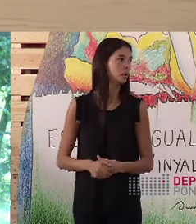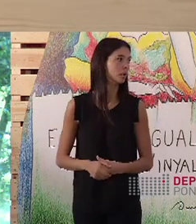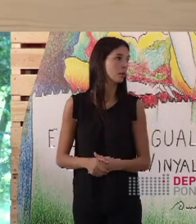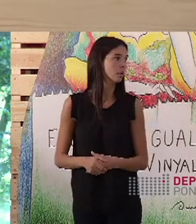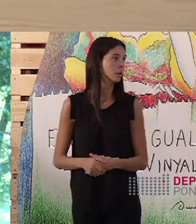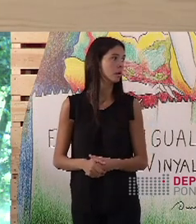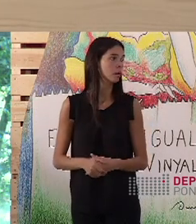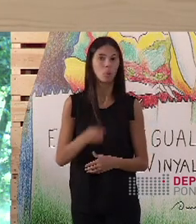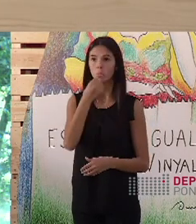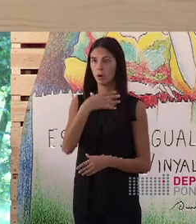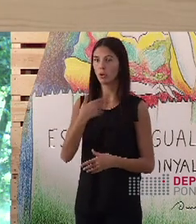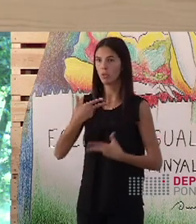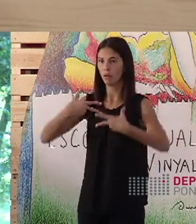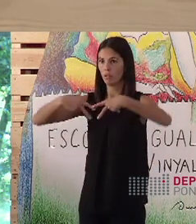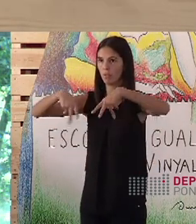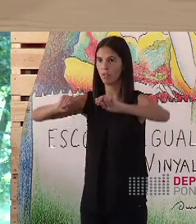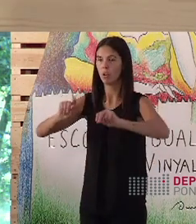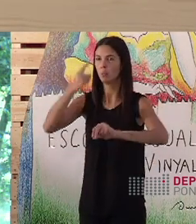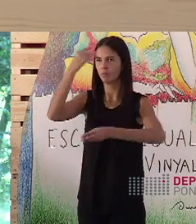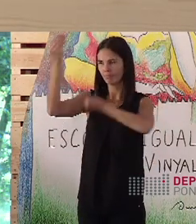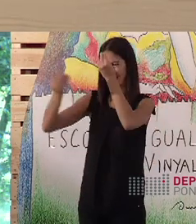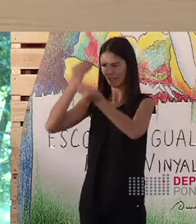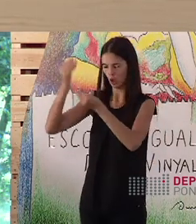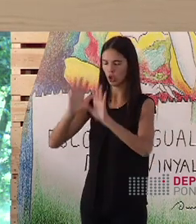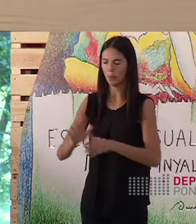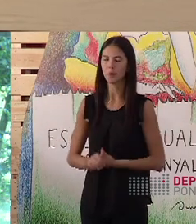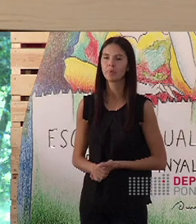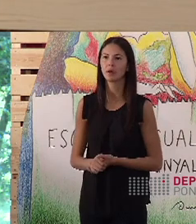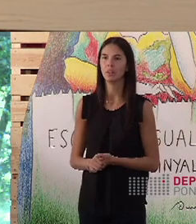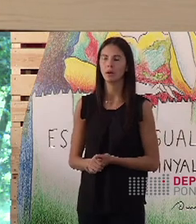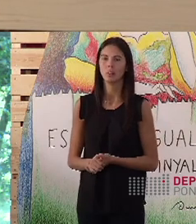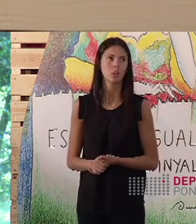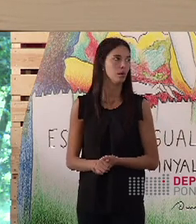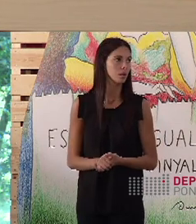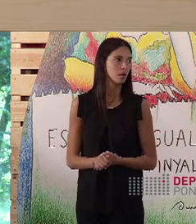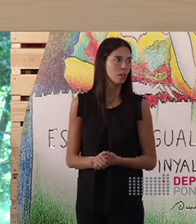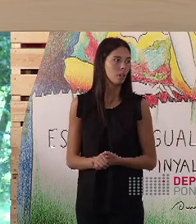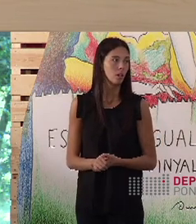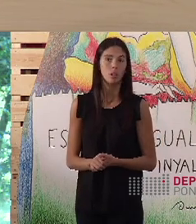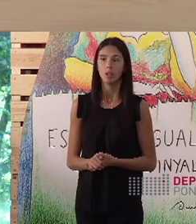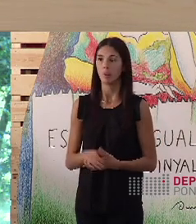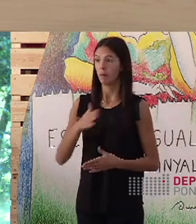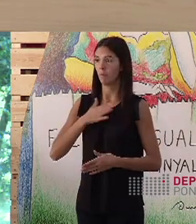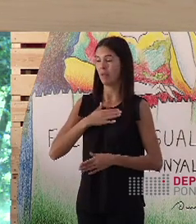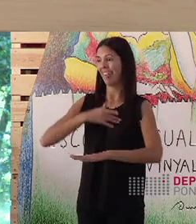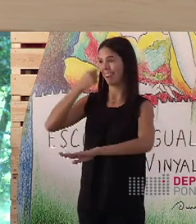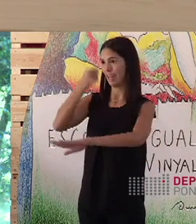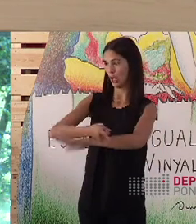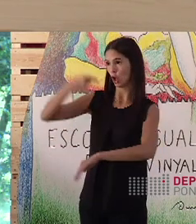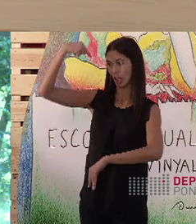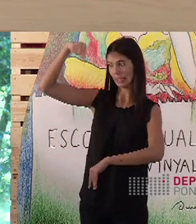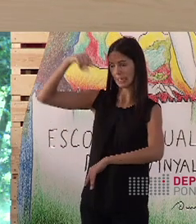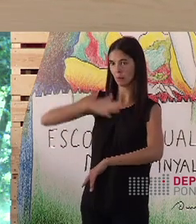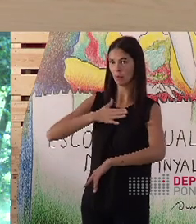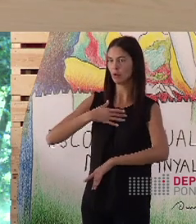En fin, vou rematar con unha reflexión do que foi o meu director de tese, que eu tiña yo moito